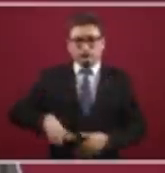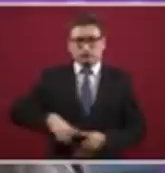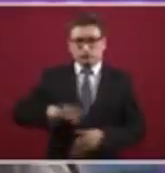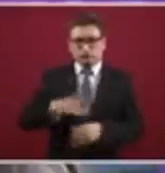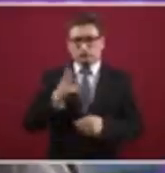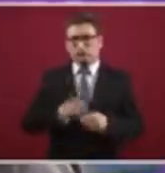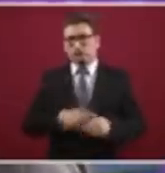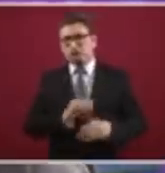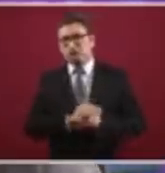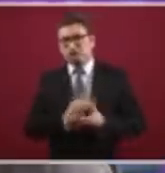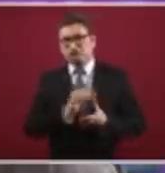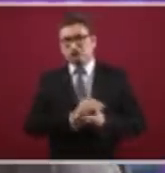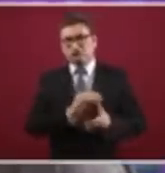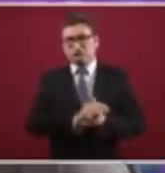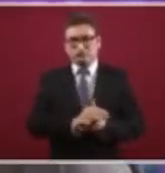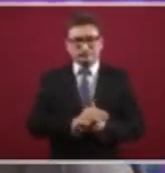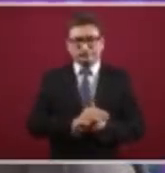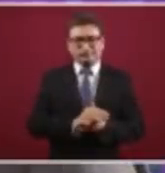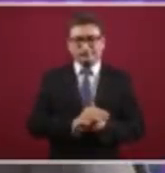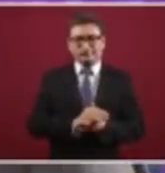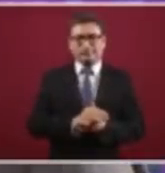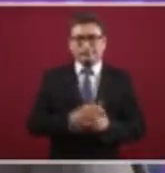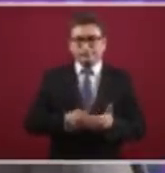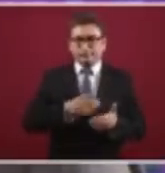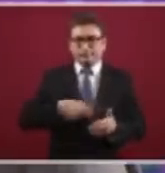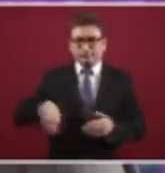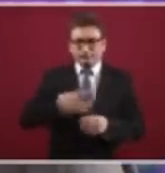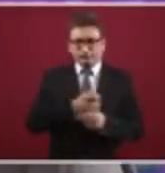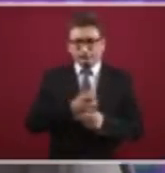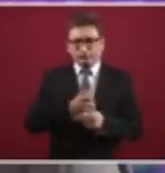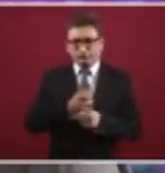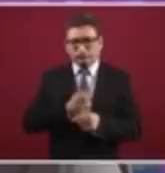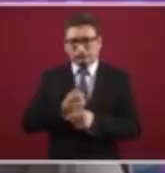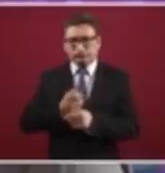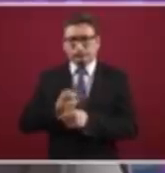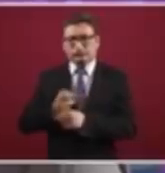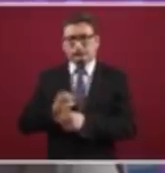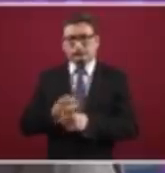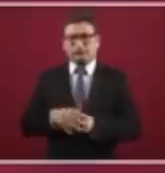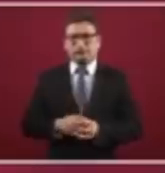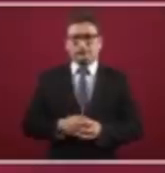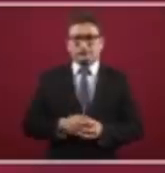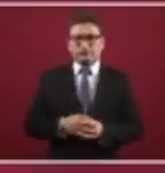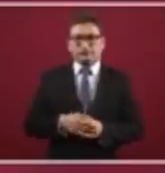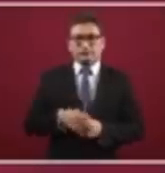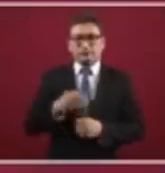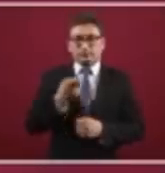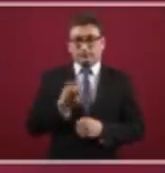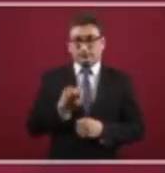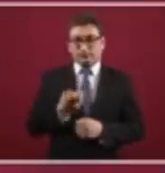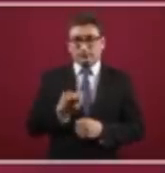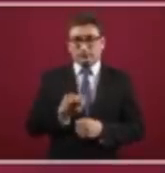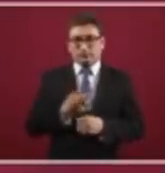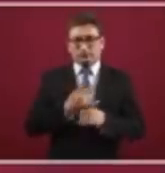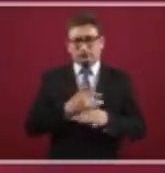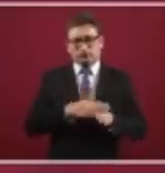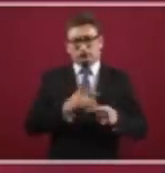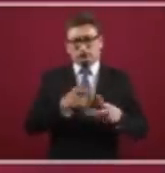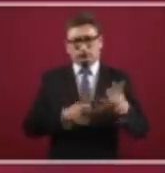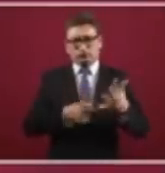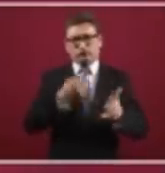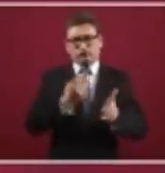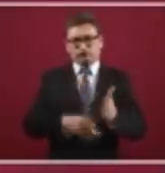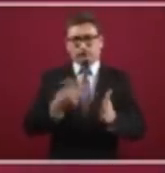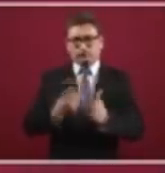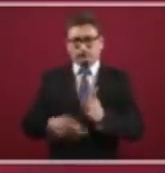omisa atrajera hasta entonces la investigación y no incorporó los aspectos fundamentales